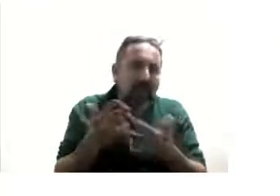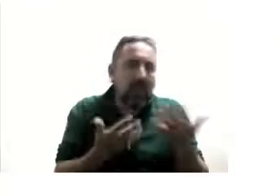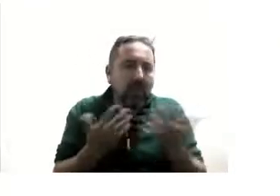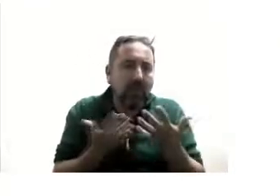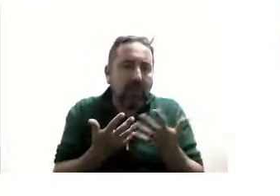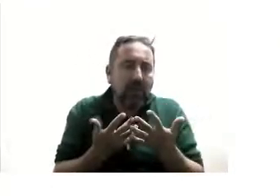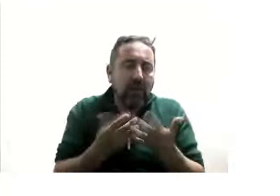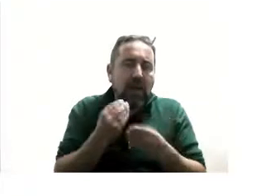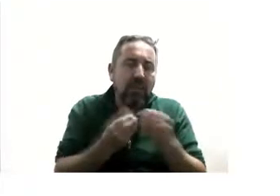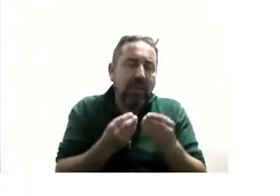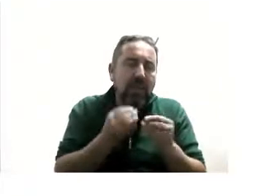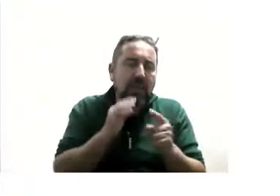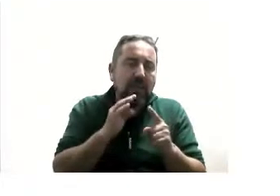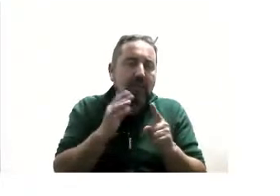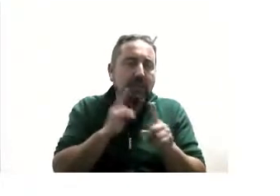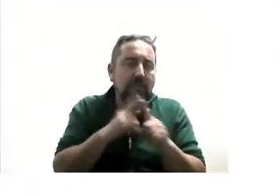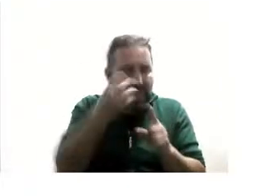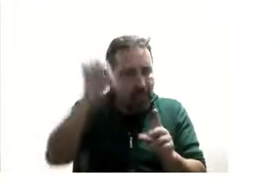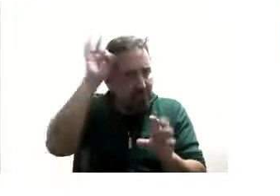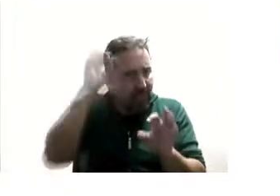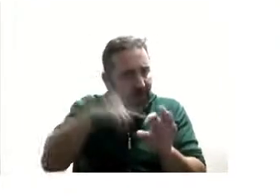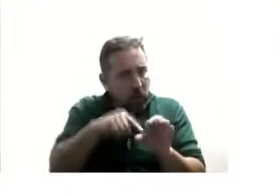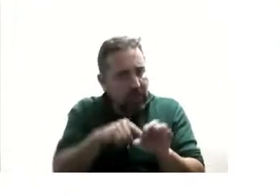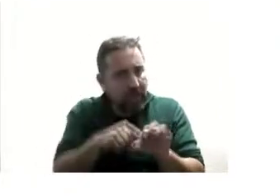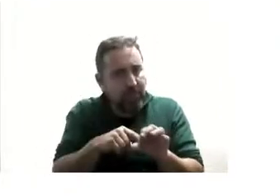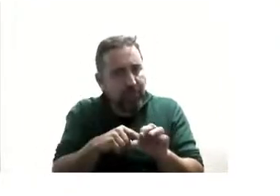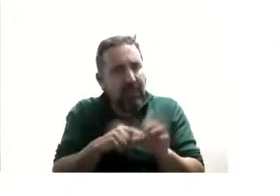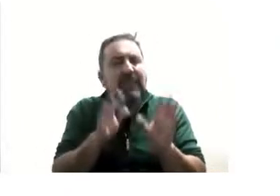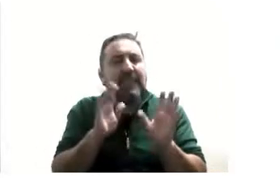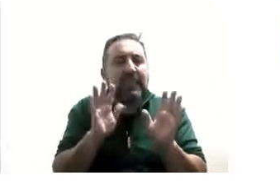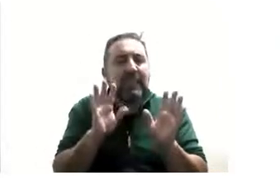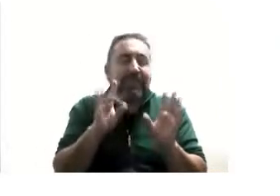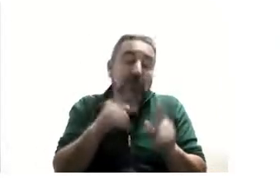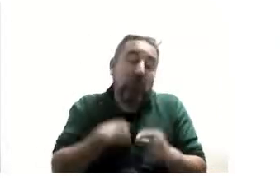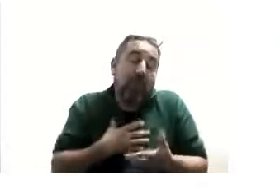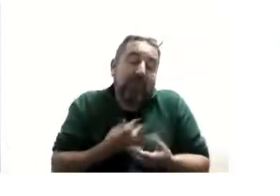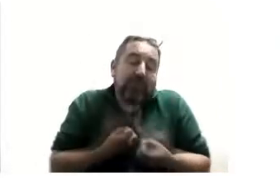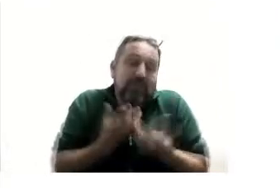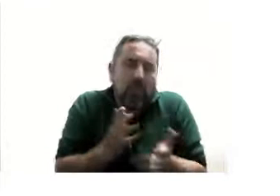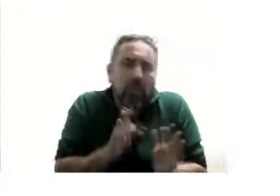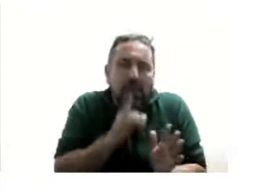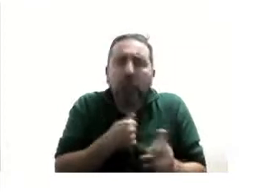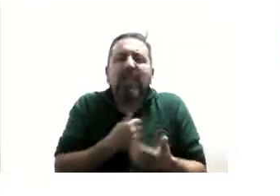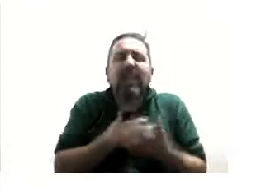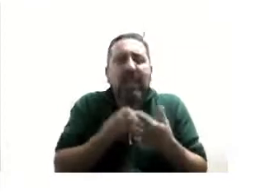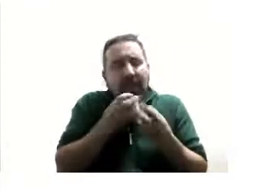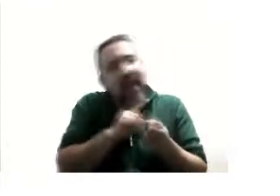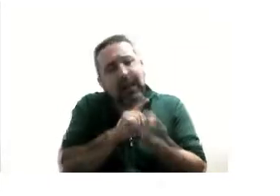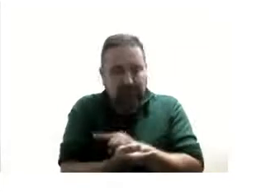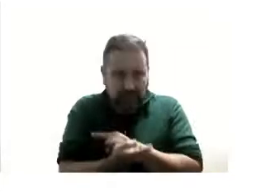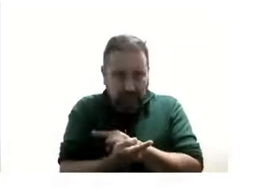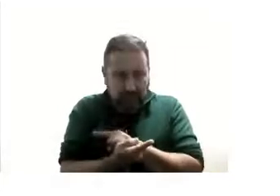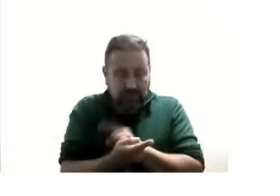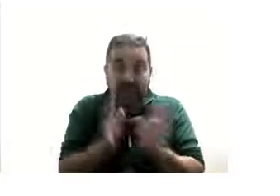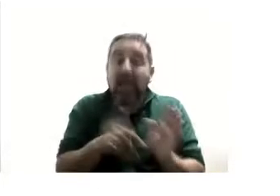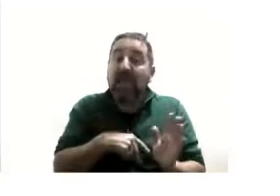posible hacer un implante coclear? Sí, que quizá me he expresado mal. O sea, lo que quería transmitir era justo lo contrario. O sea, que en